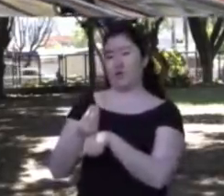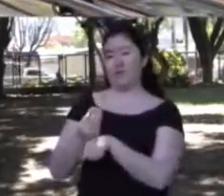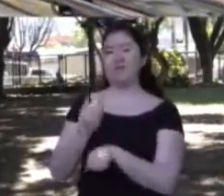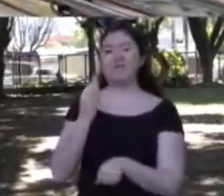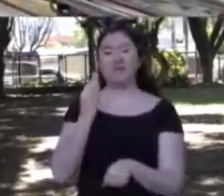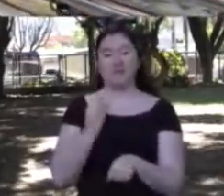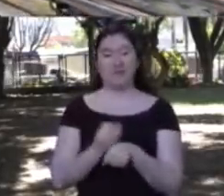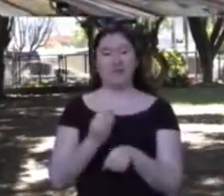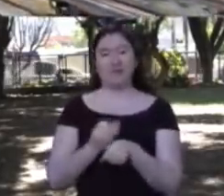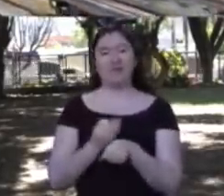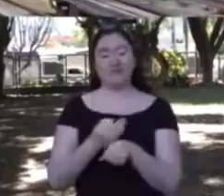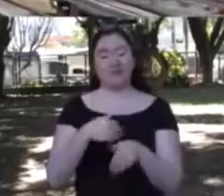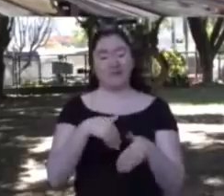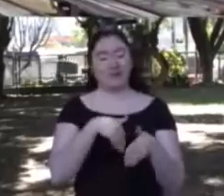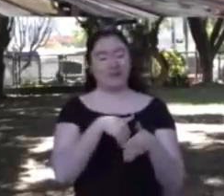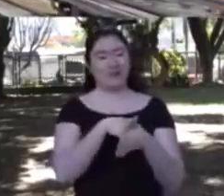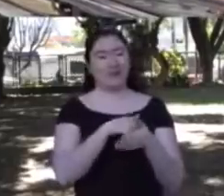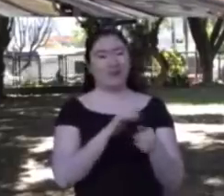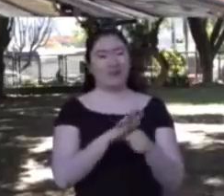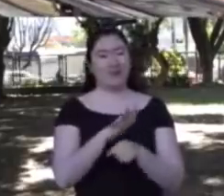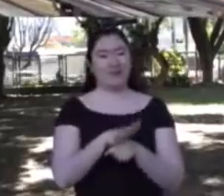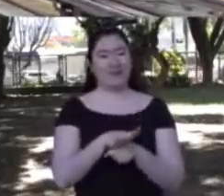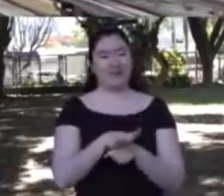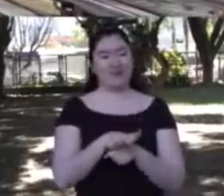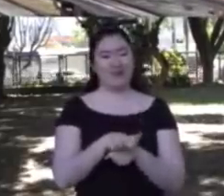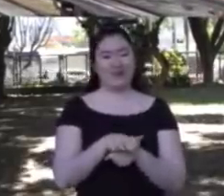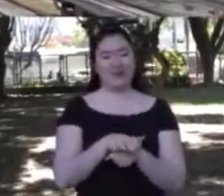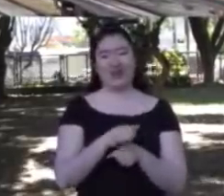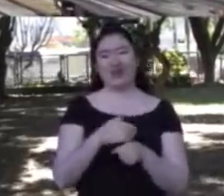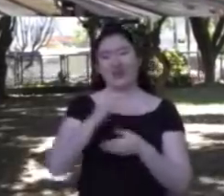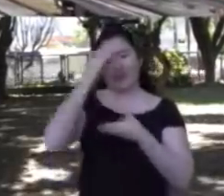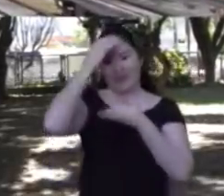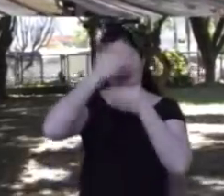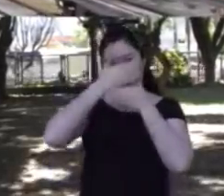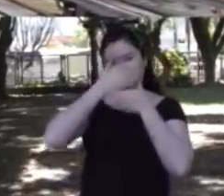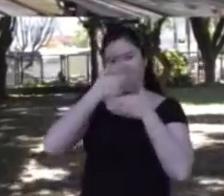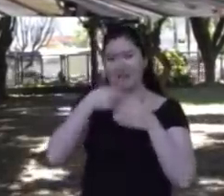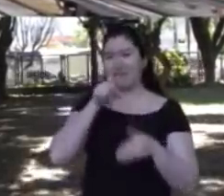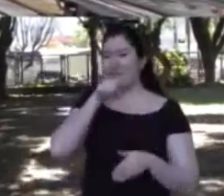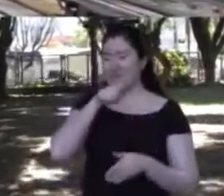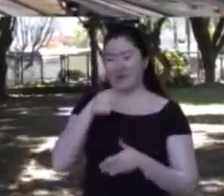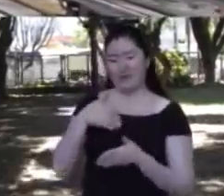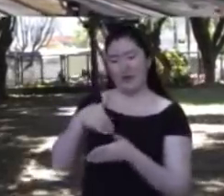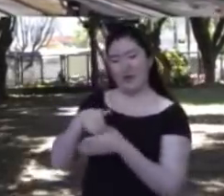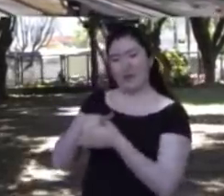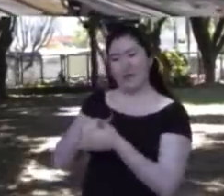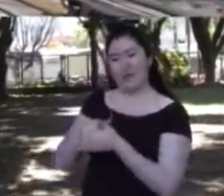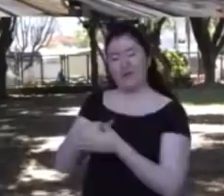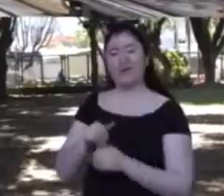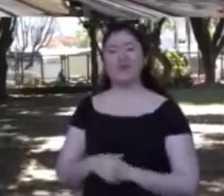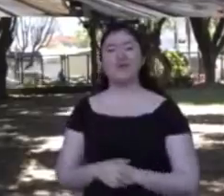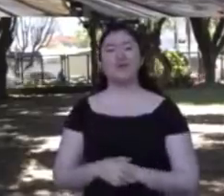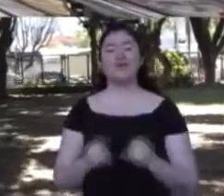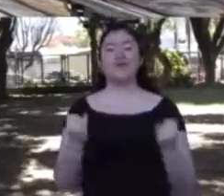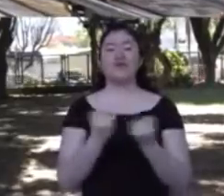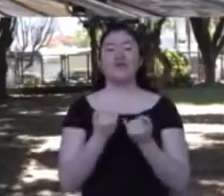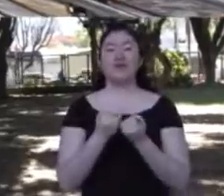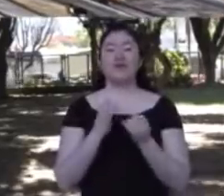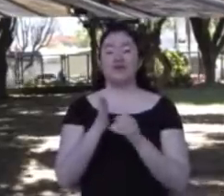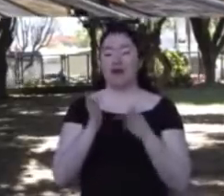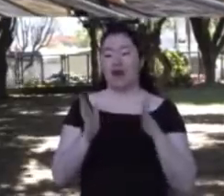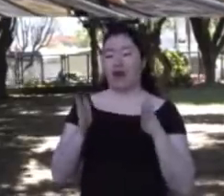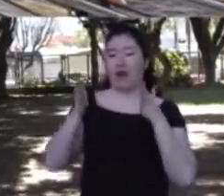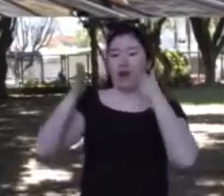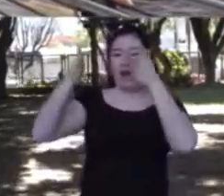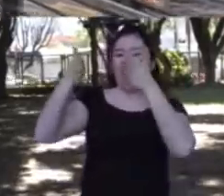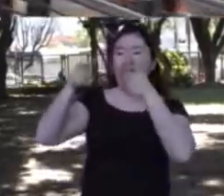aquí llega la que viene de Villa de Cortés, también esta nueva línea de trolebús, y el trolebús elevado que se está